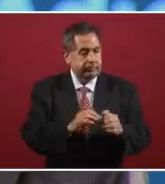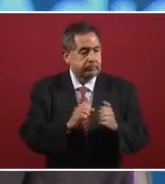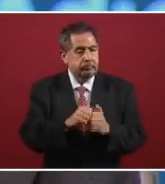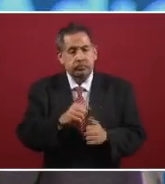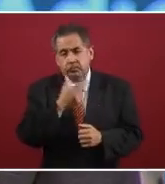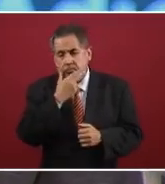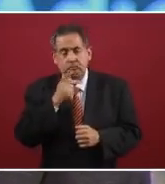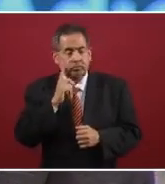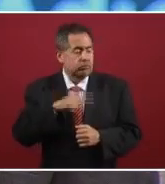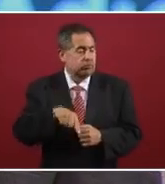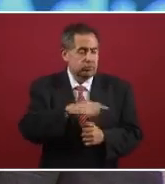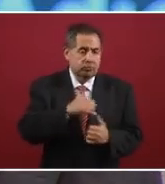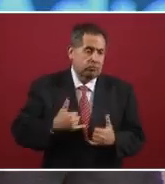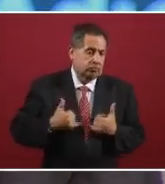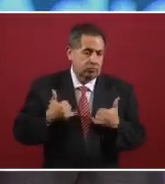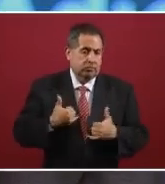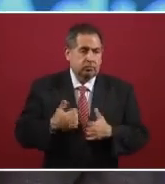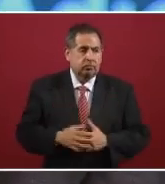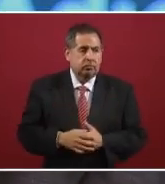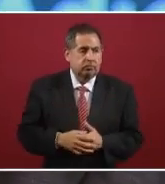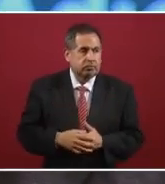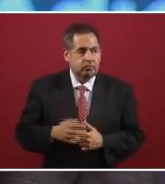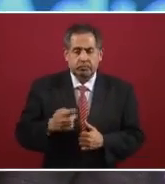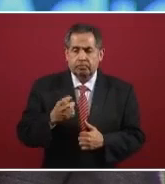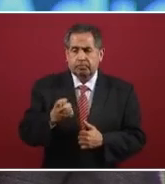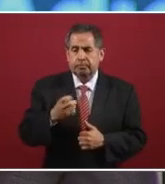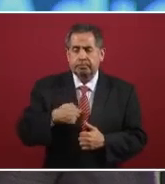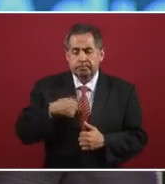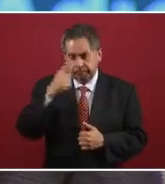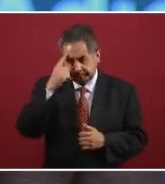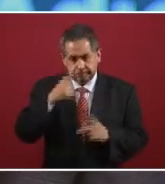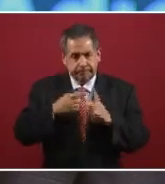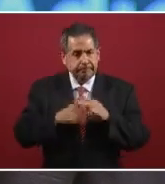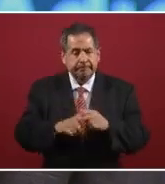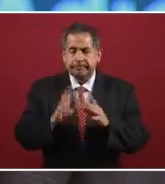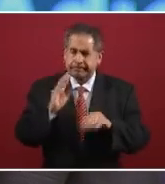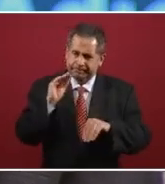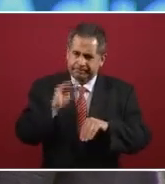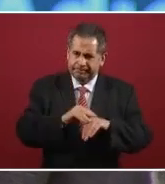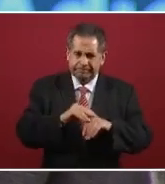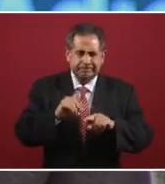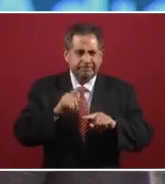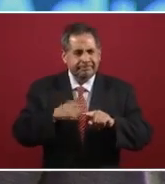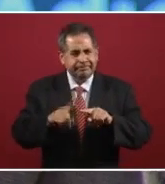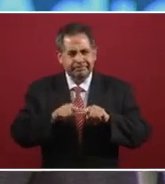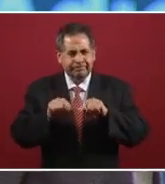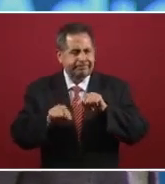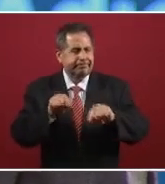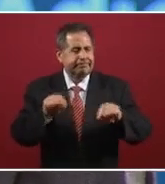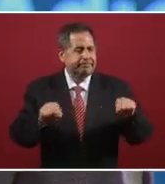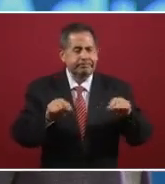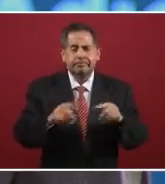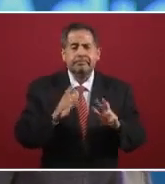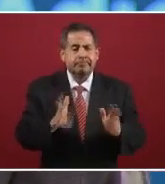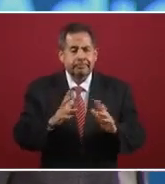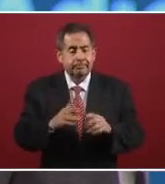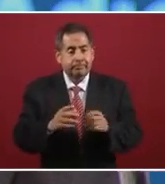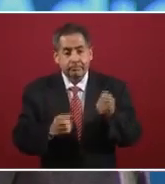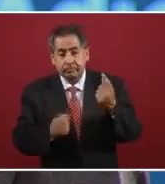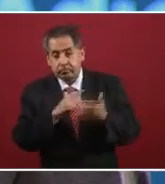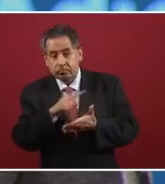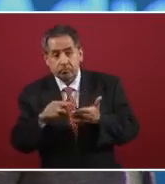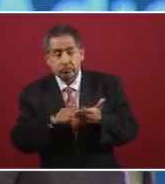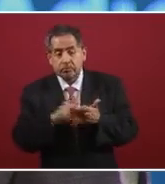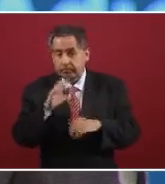los jóvenes. Y por eso hemos empezado el proceso de implantación tomando algunas de las regiones más